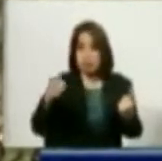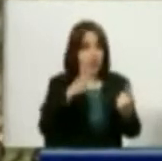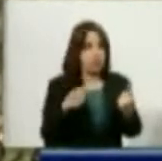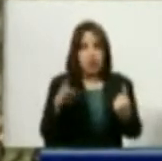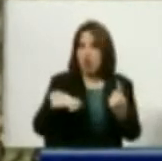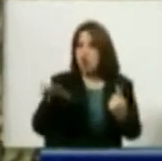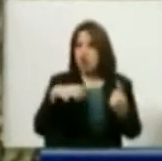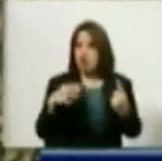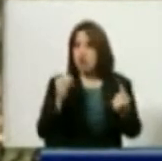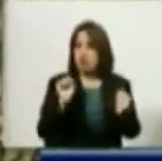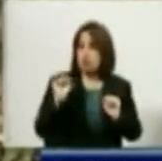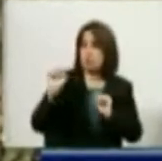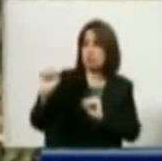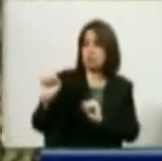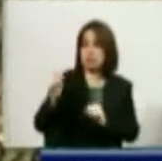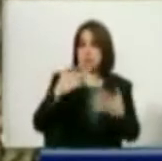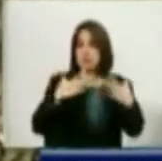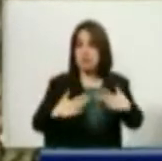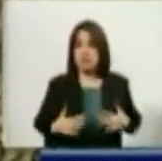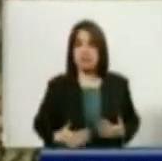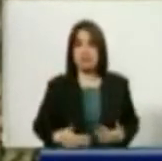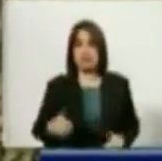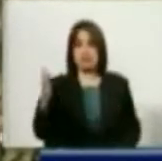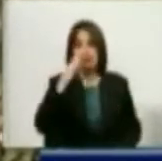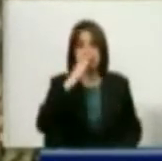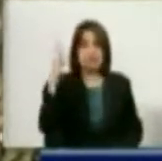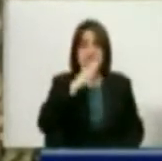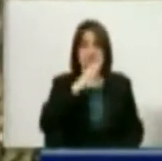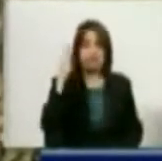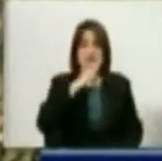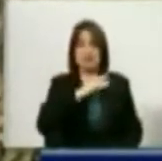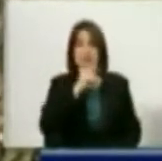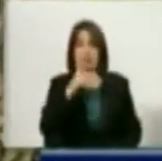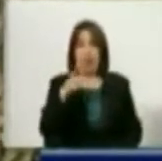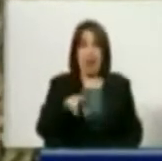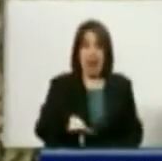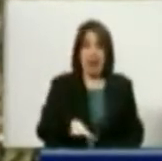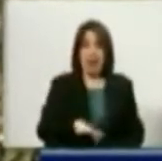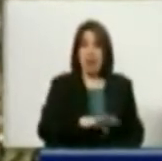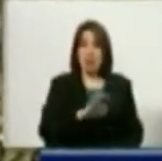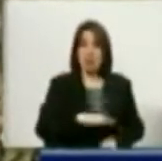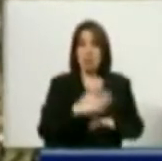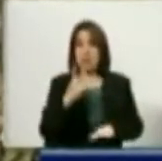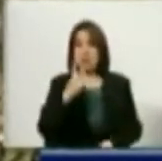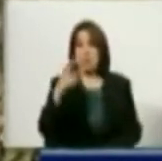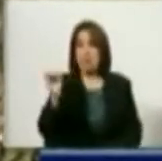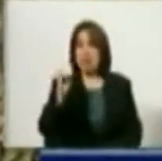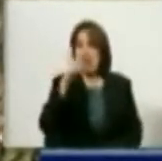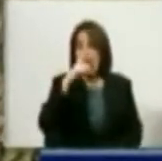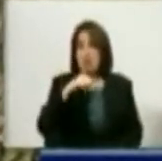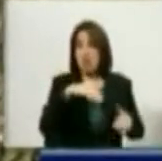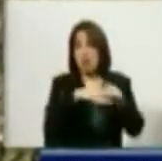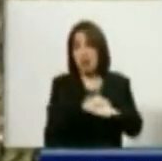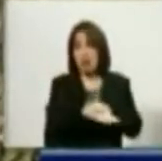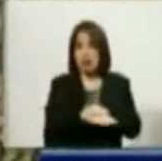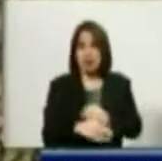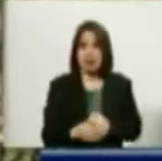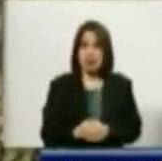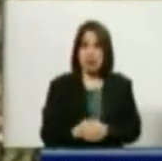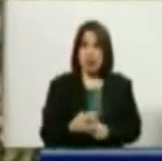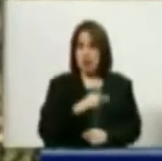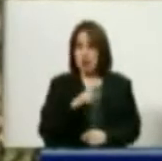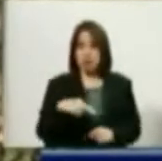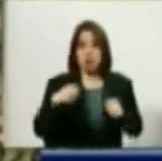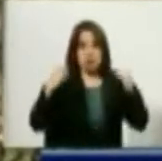un novillo que tenían como 20 años y olían a demonio y nos pusimos nosotros nuestro chaleco antibala primero